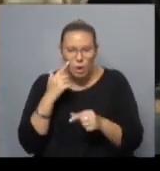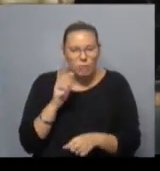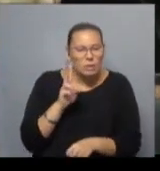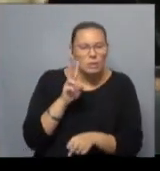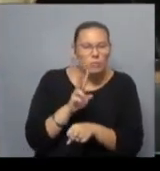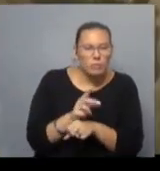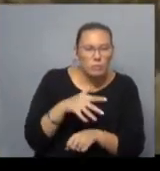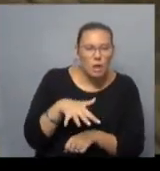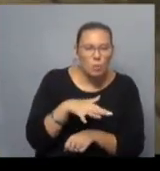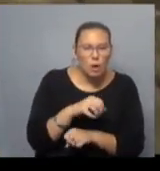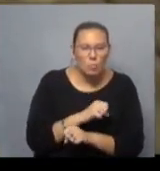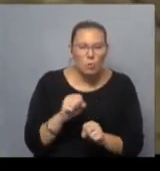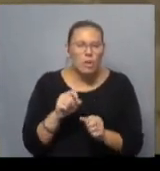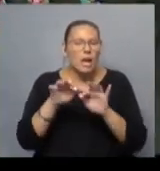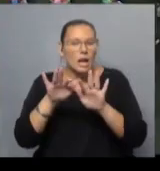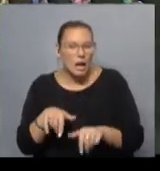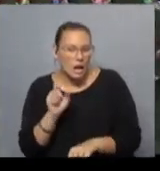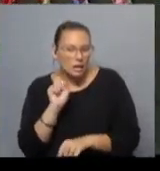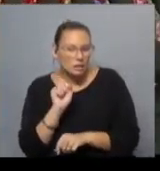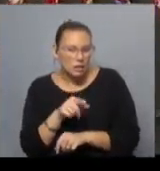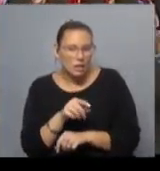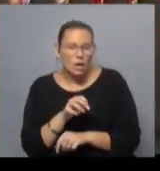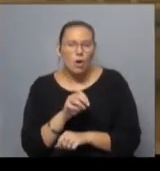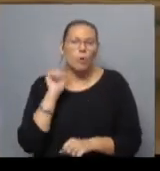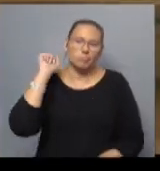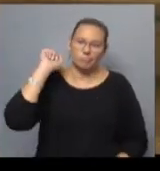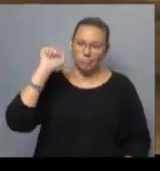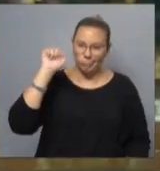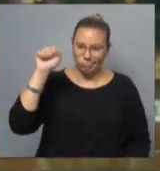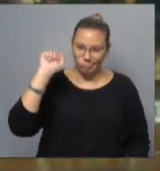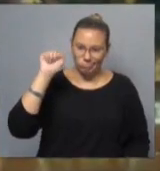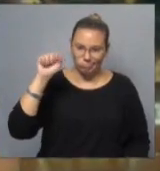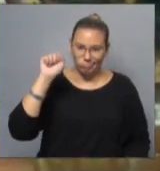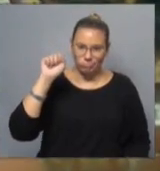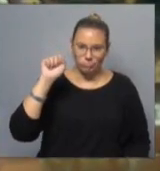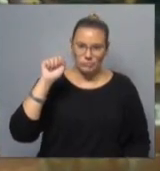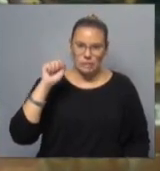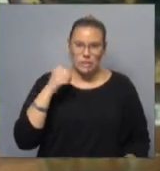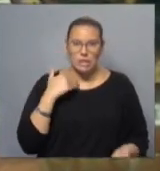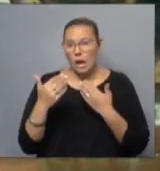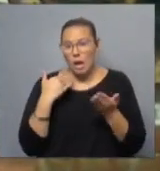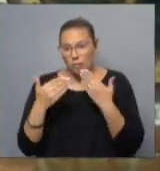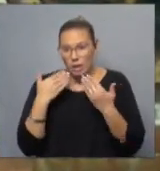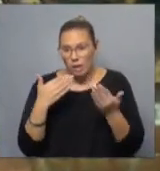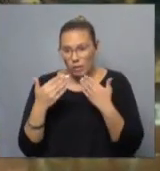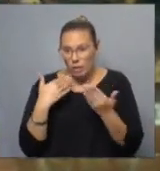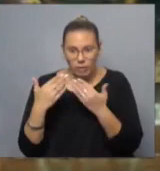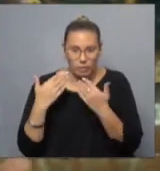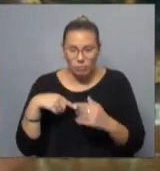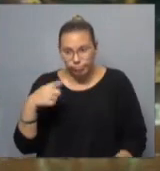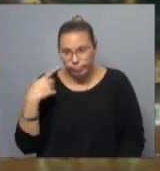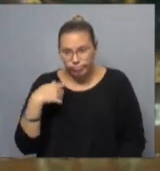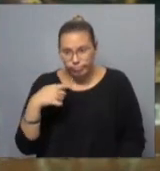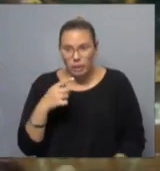semillita, en este caso podés ir a dejar una carta o hacer la gran mormón, que le llamo ir a golpear la puerta y a falar, a falar, a falar, a falar, hasta